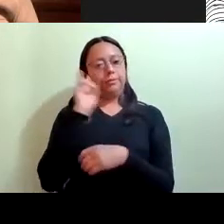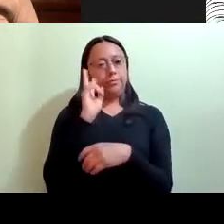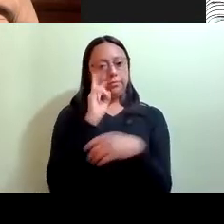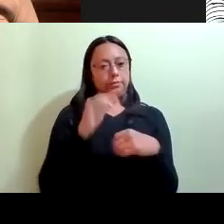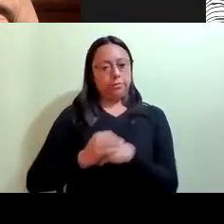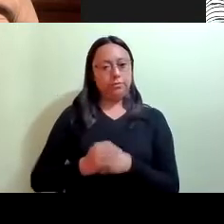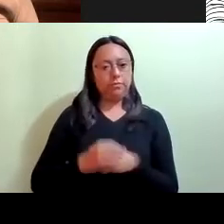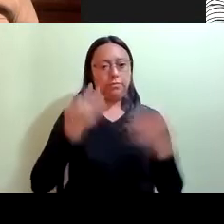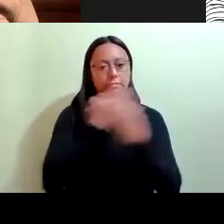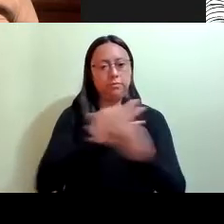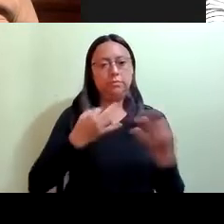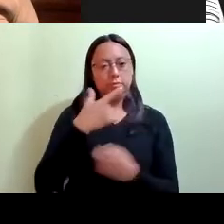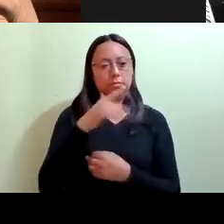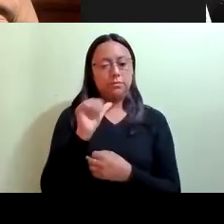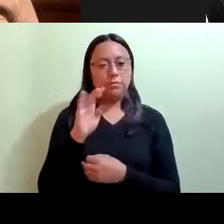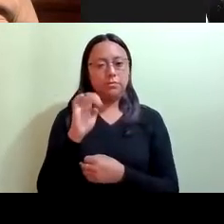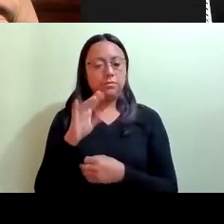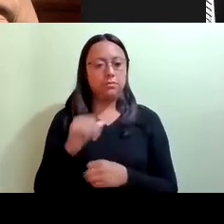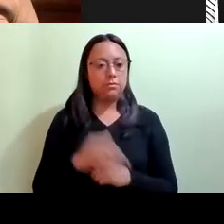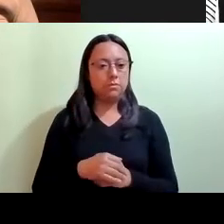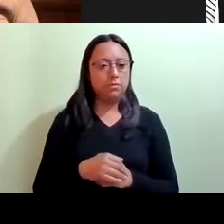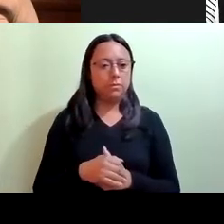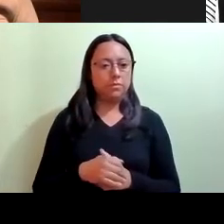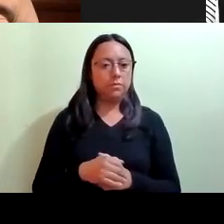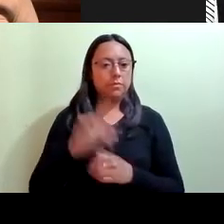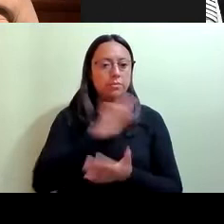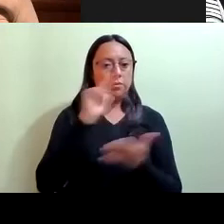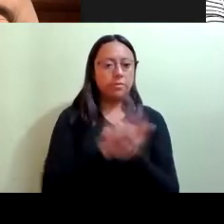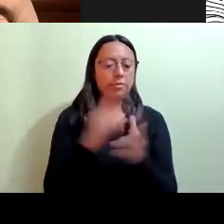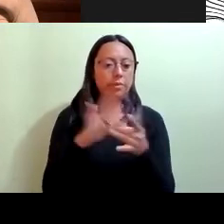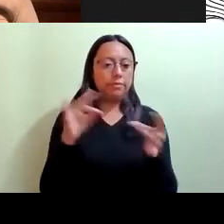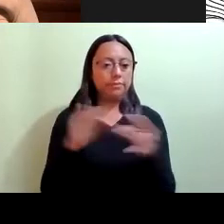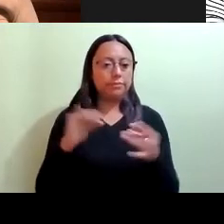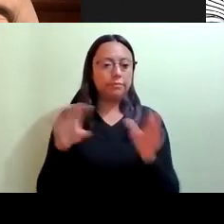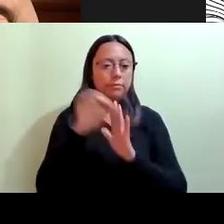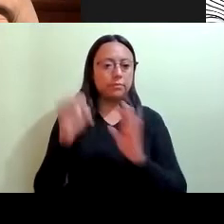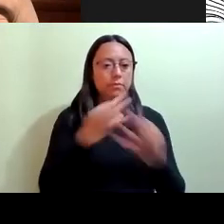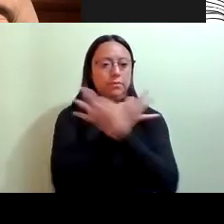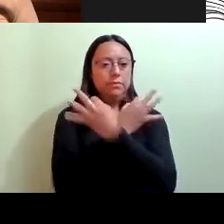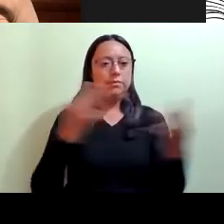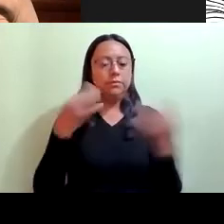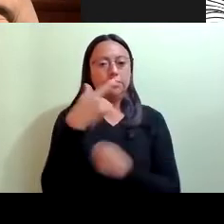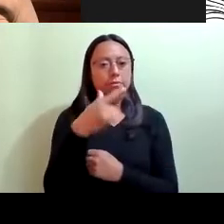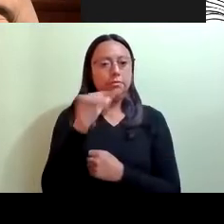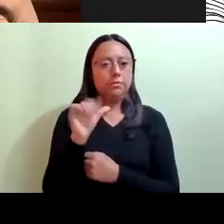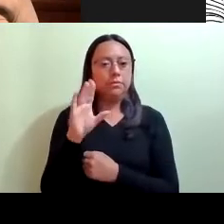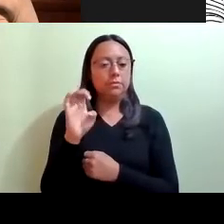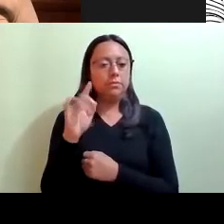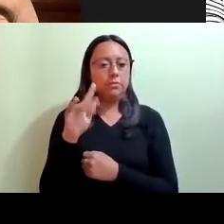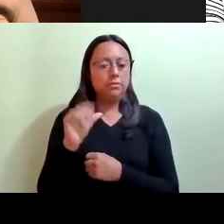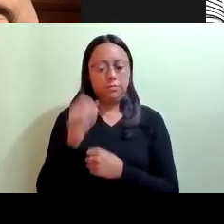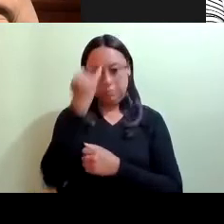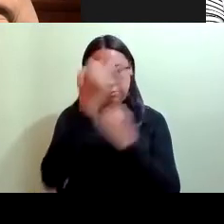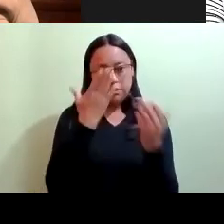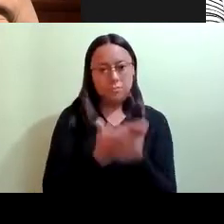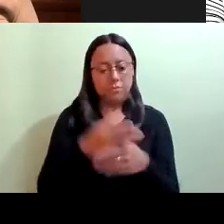en Gaceta. Sí, la ley habla de que una vez que se publica en Gaceta la iniciativa, correrán los